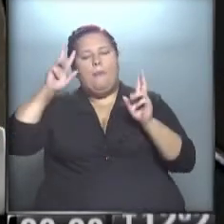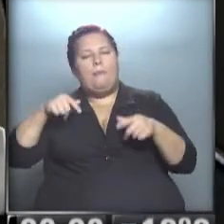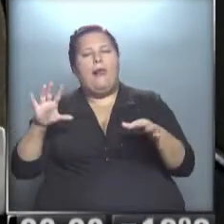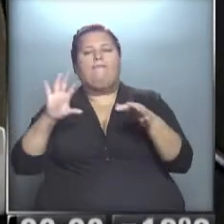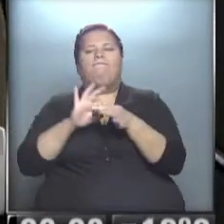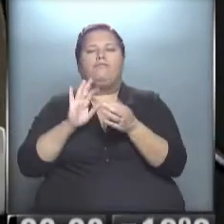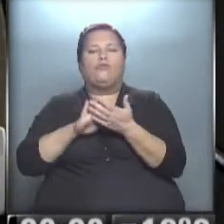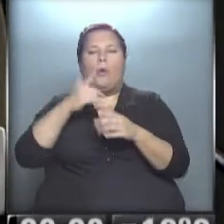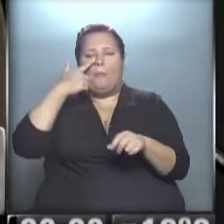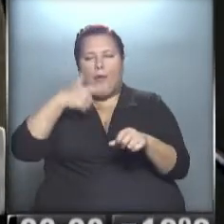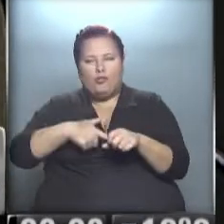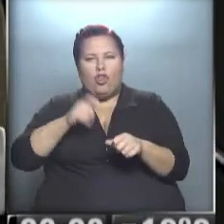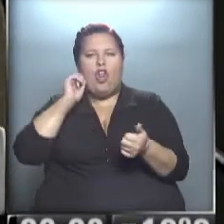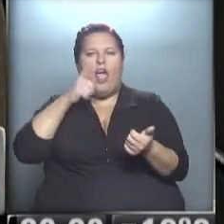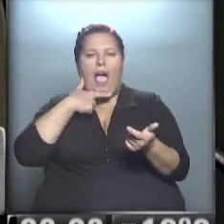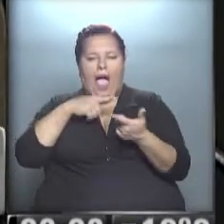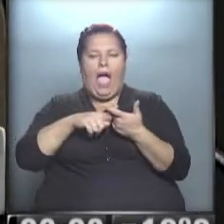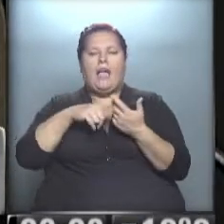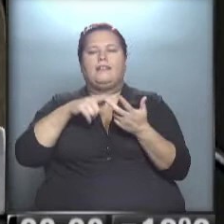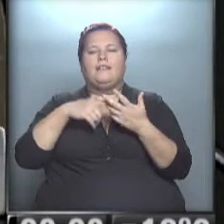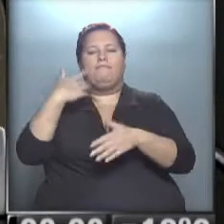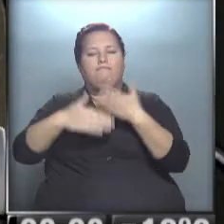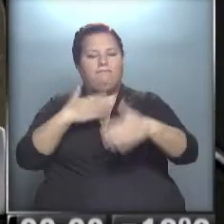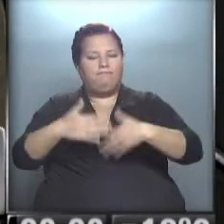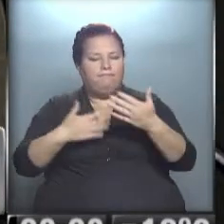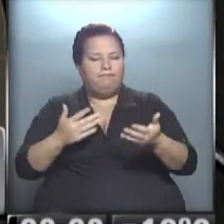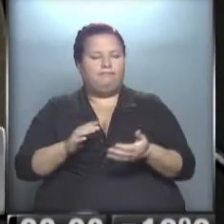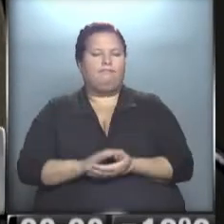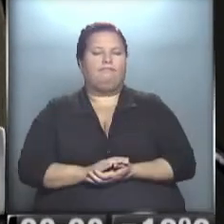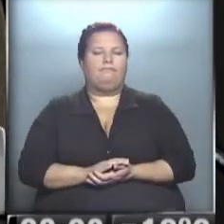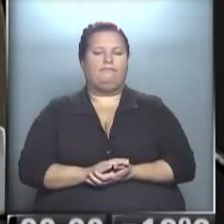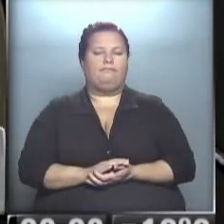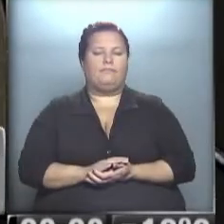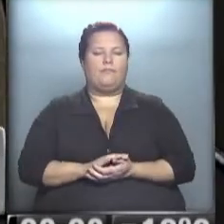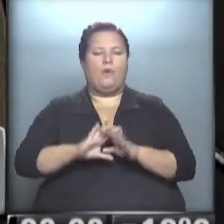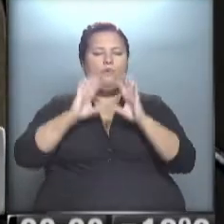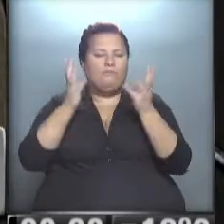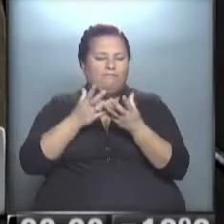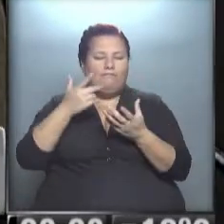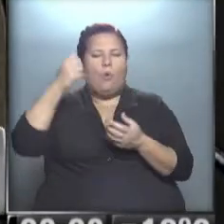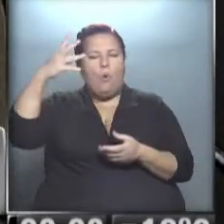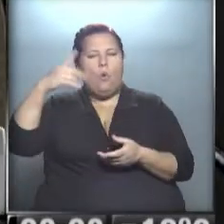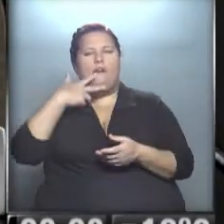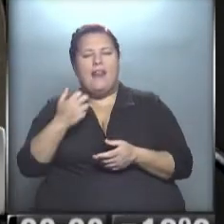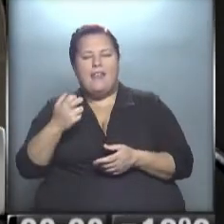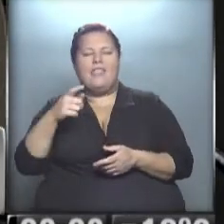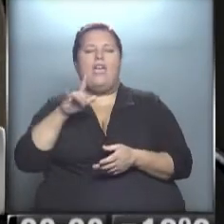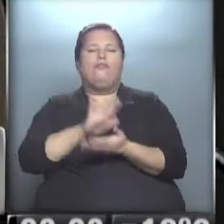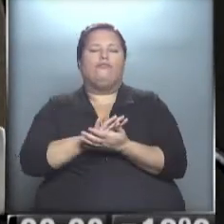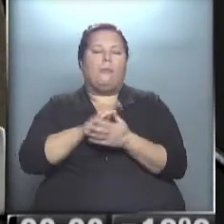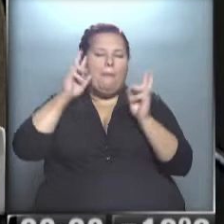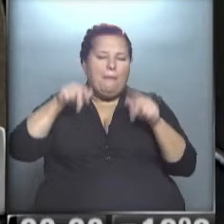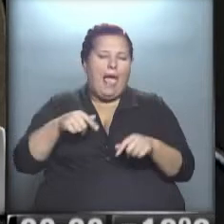al petróleo gas el desarrollo nuclear estrategias que tienen que ver con